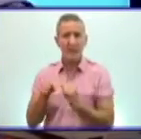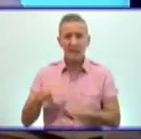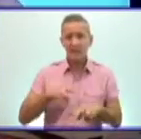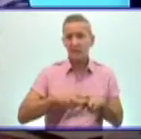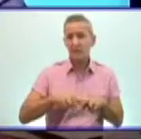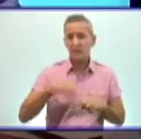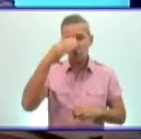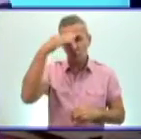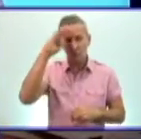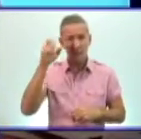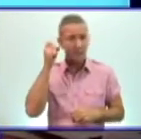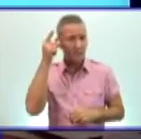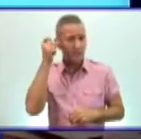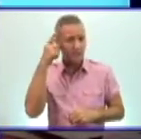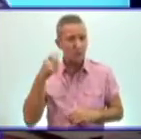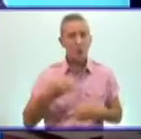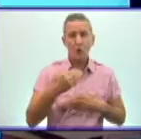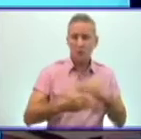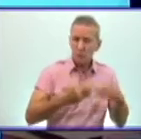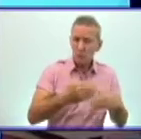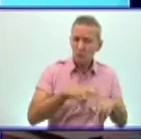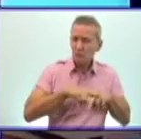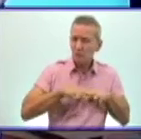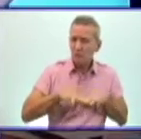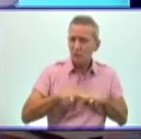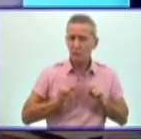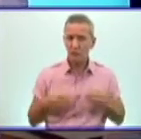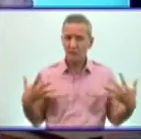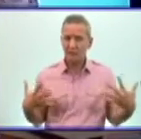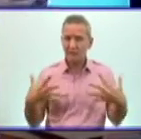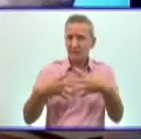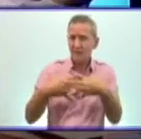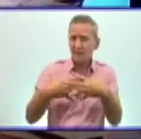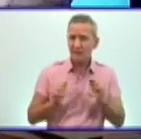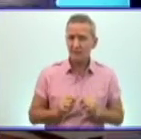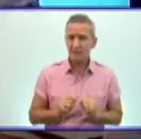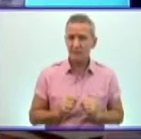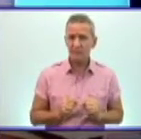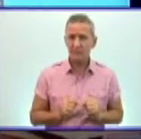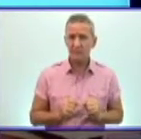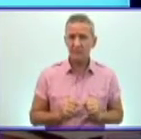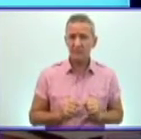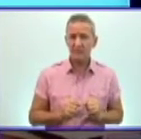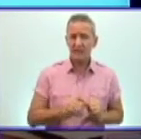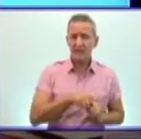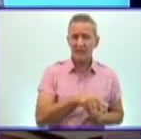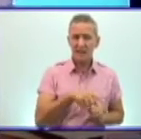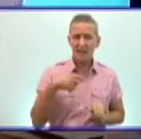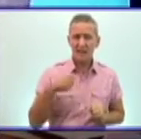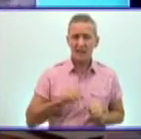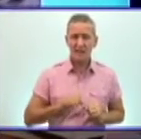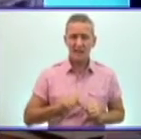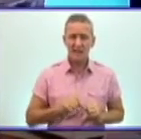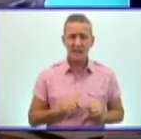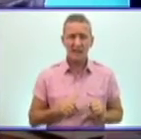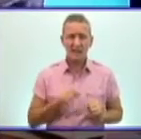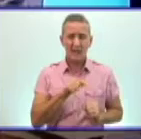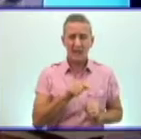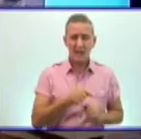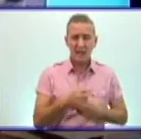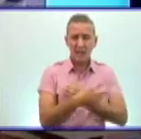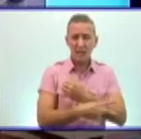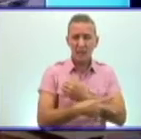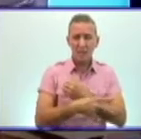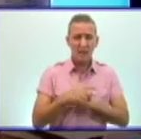la experiencia, ese es el proceso histórico, la relación entre la hegemonía y la dominación, la